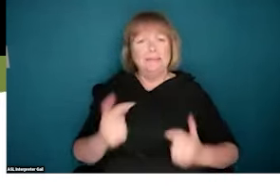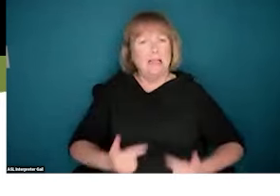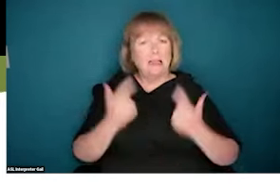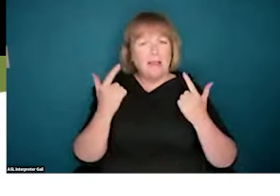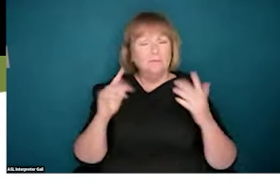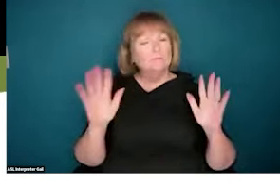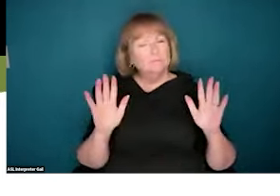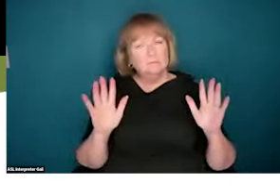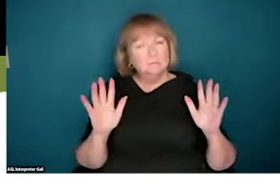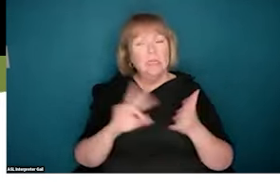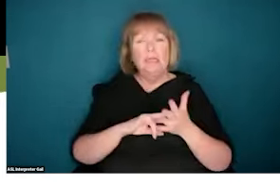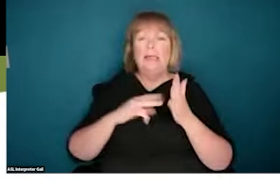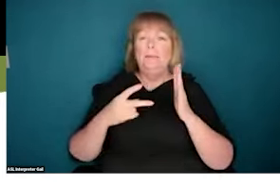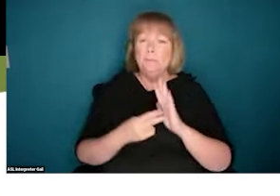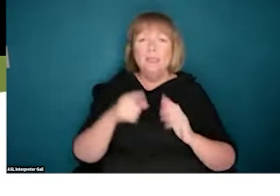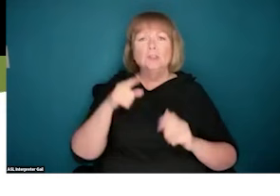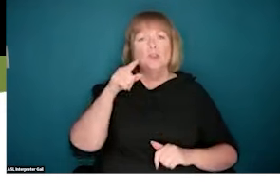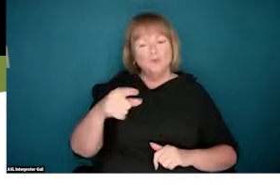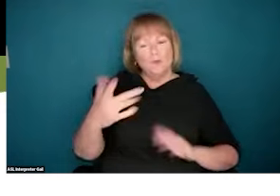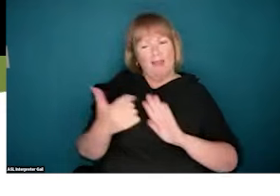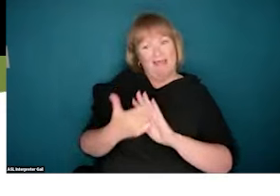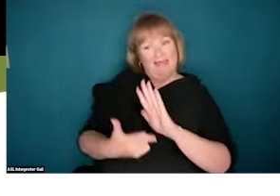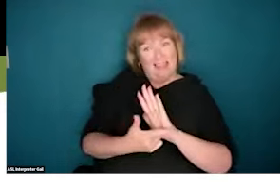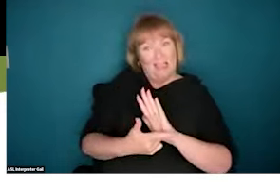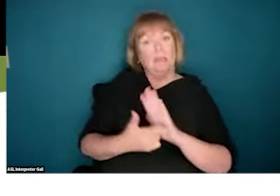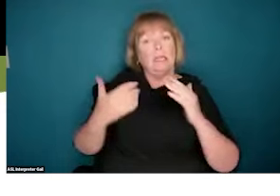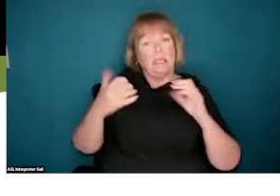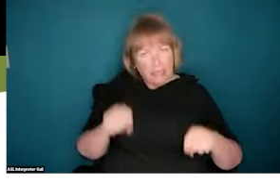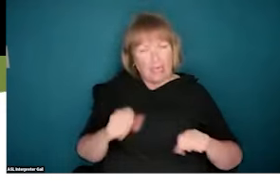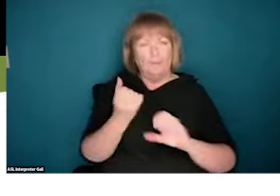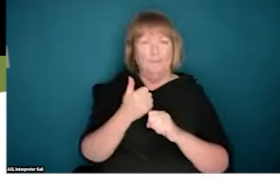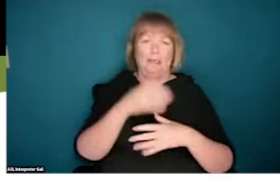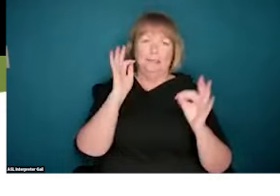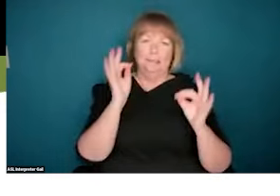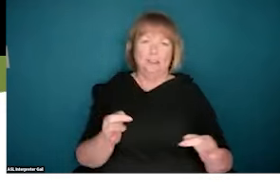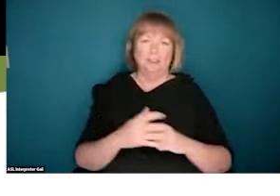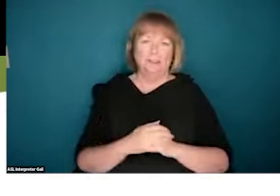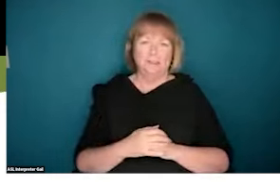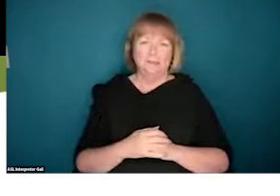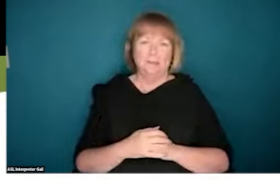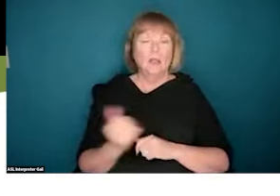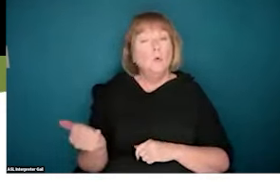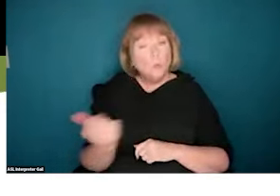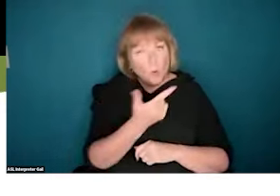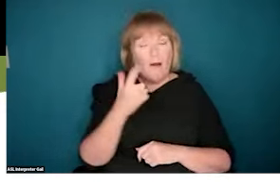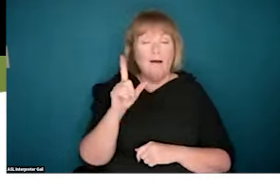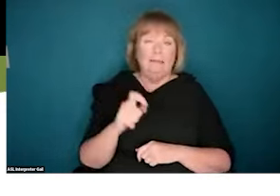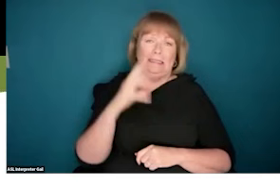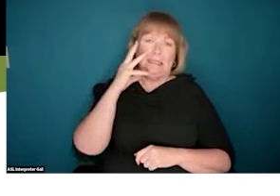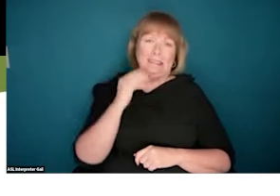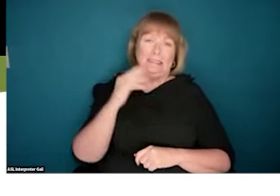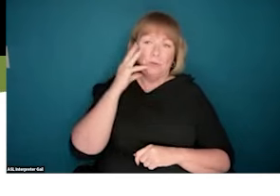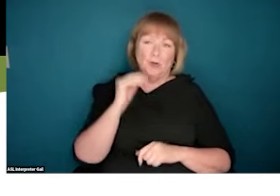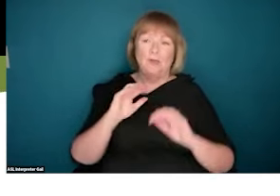tomar las mejores decisiones posibles para toda su vida. Simplemente es que a usted le dieron a los 18 años una habilidad legal y todo el